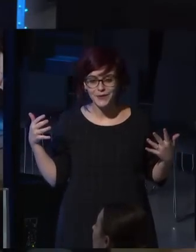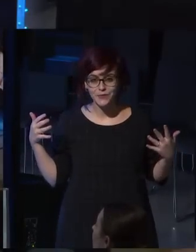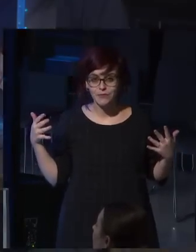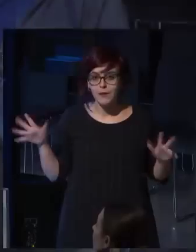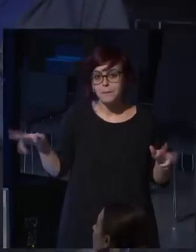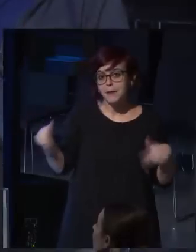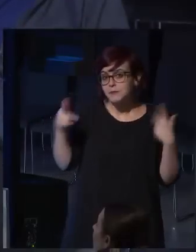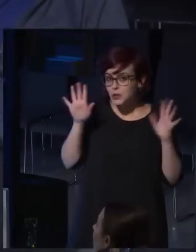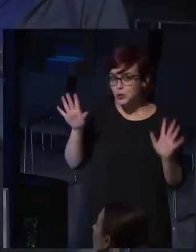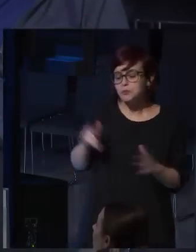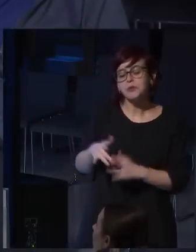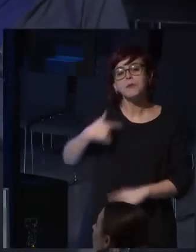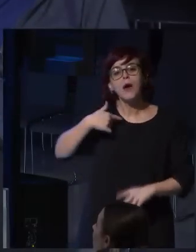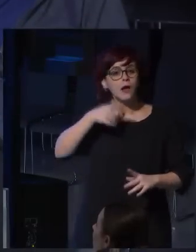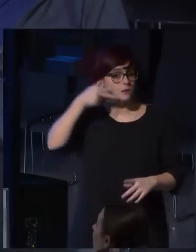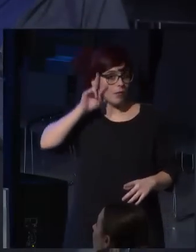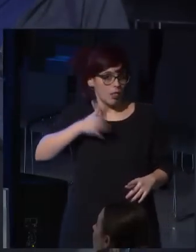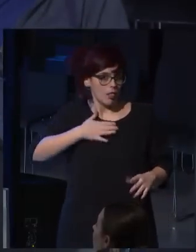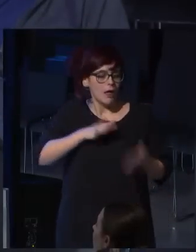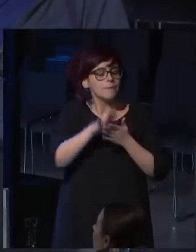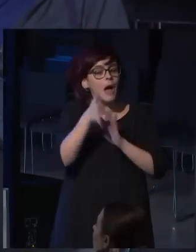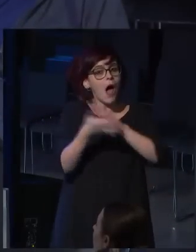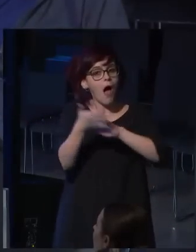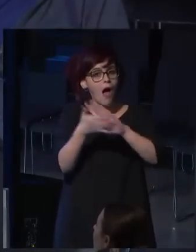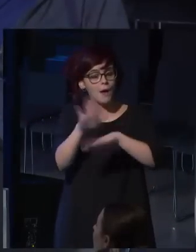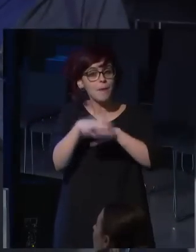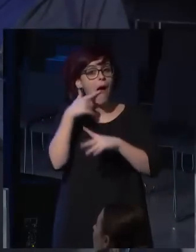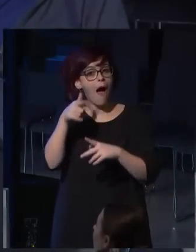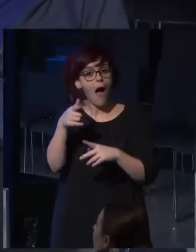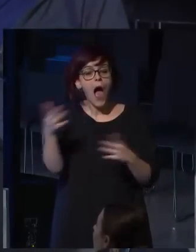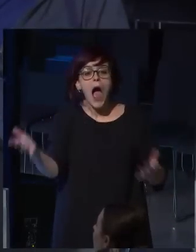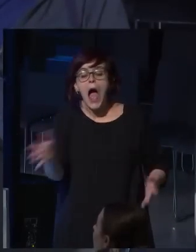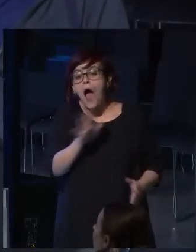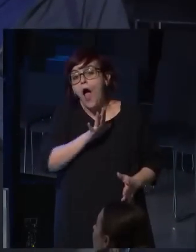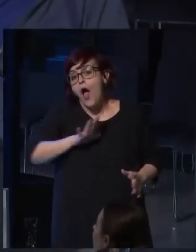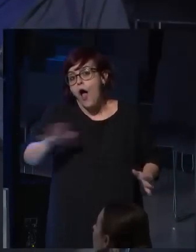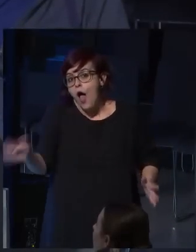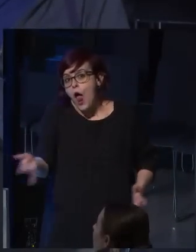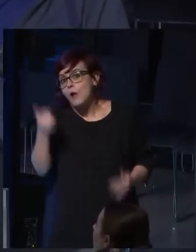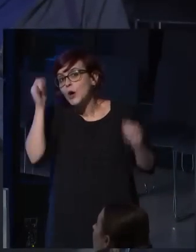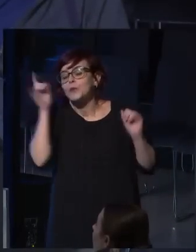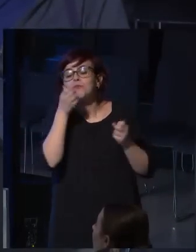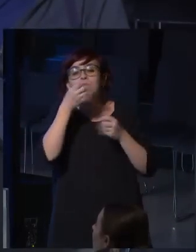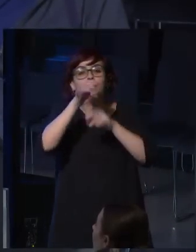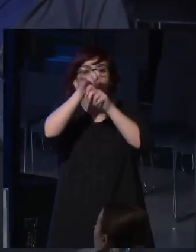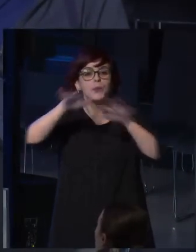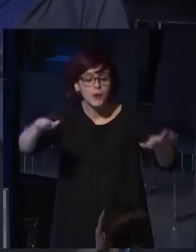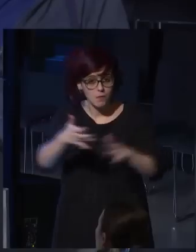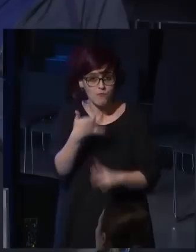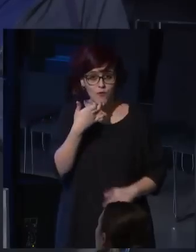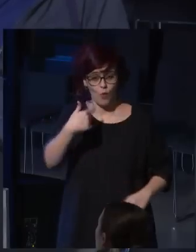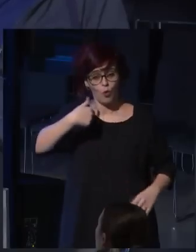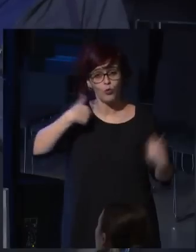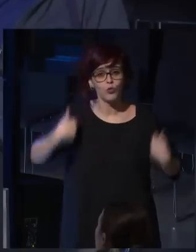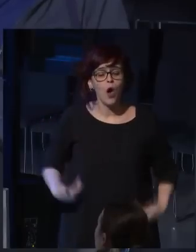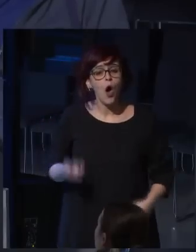Con permiso, voy a comentar mi experiencia para ver si a lo mejor puede conectar o contagiar. Yo, por ejemplo,